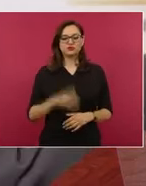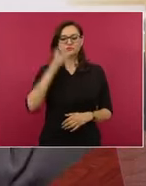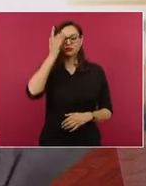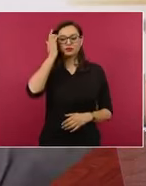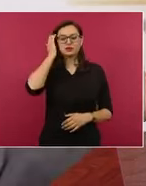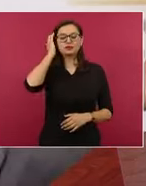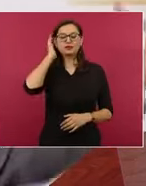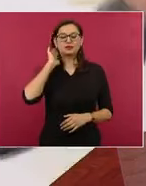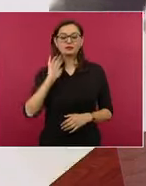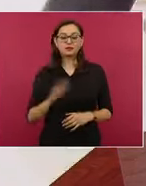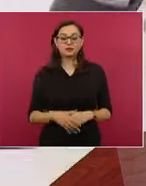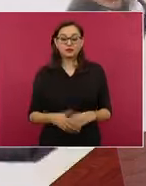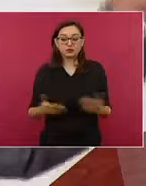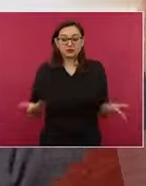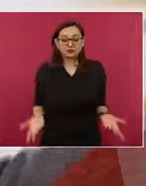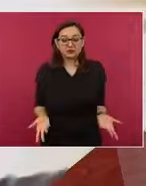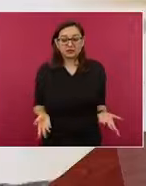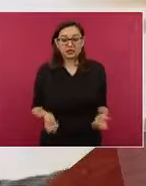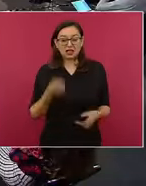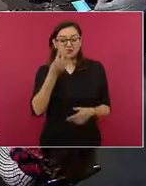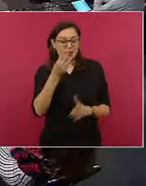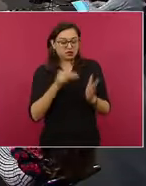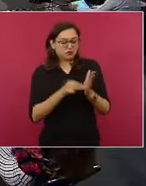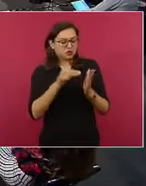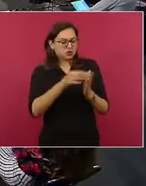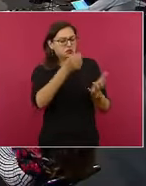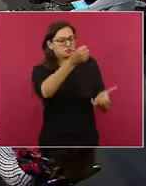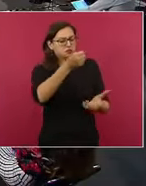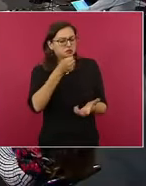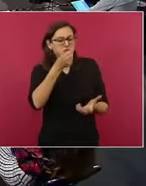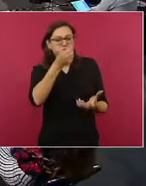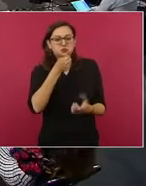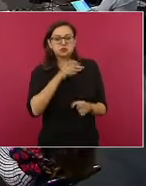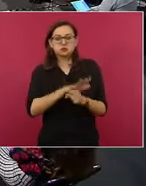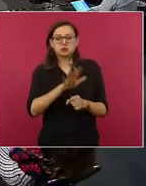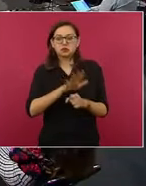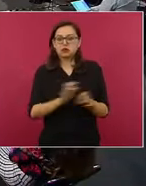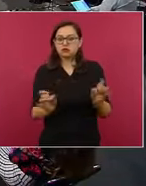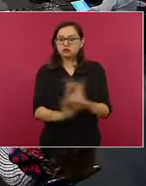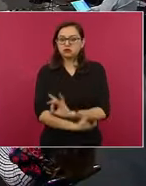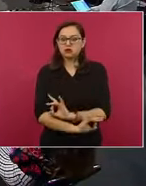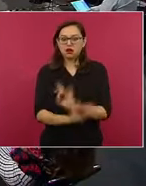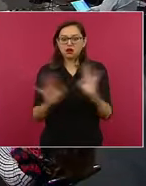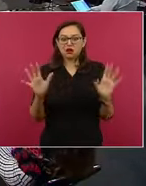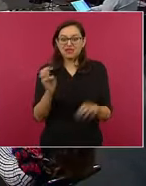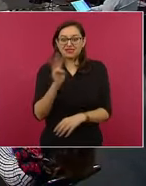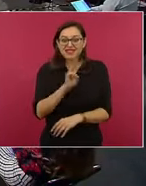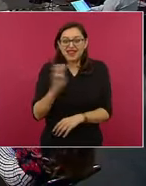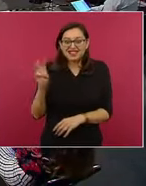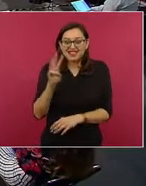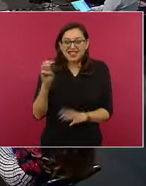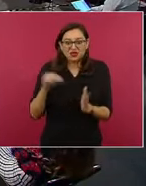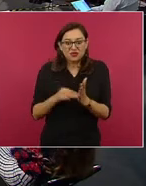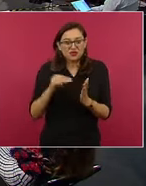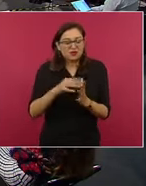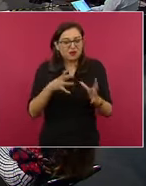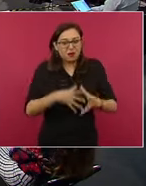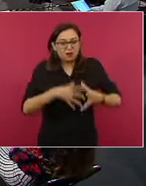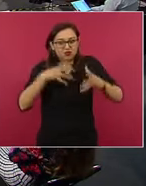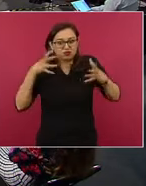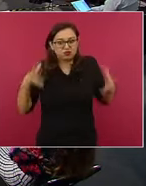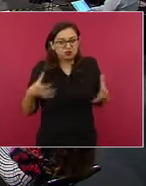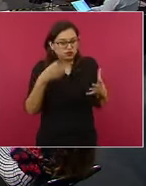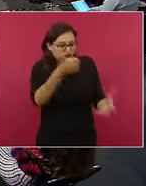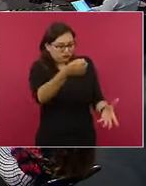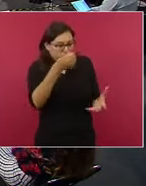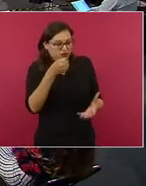porque imagínense, de 3 millones a 300. Entonces reuní a los dirigentes y les dije,